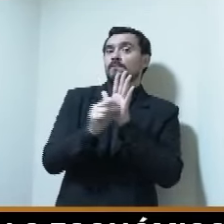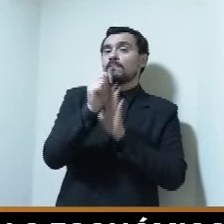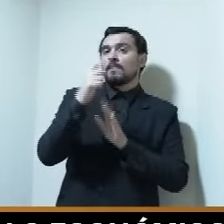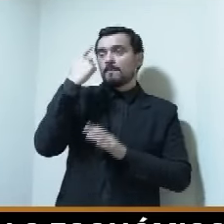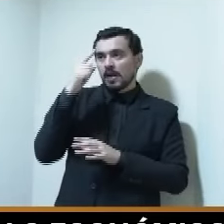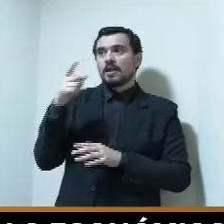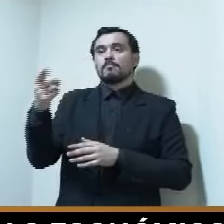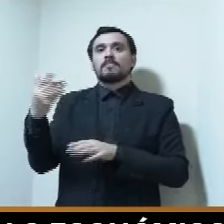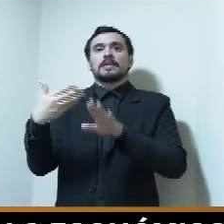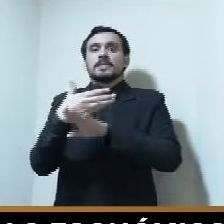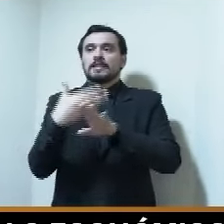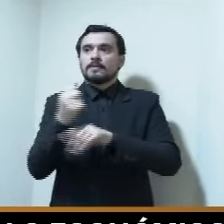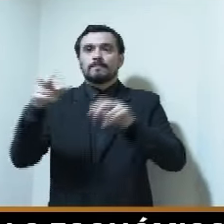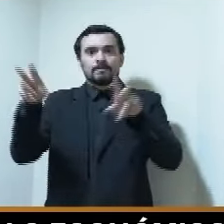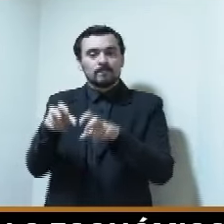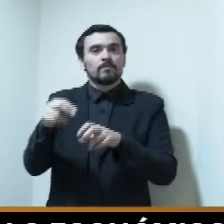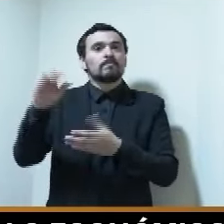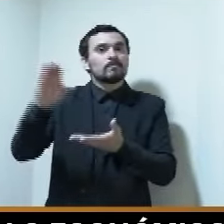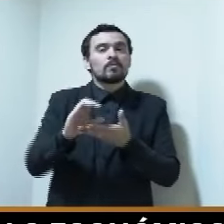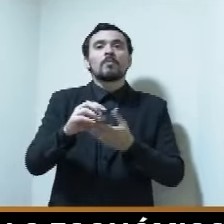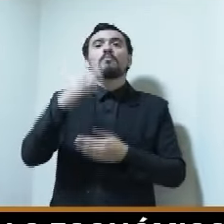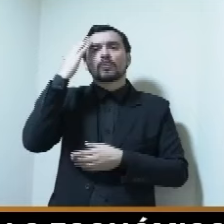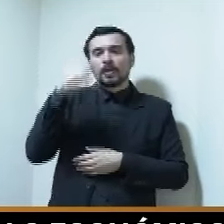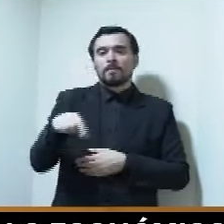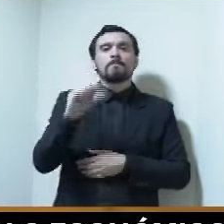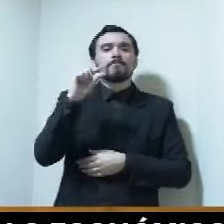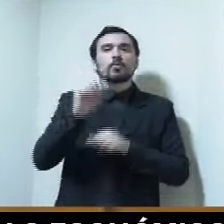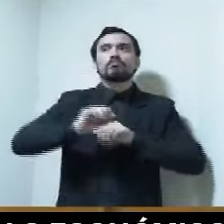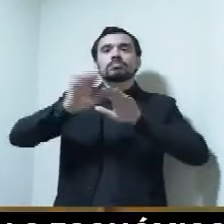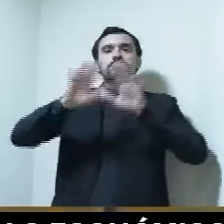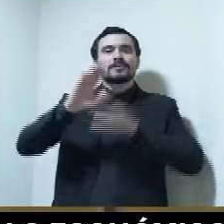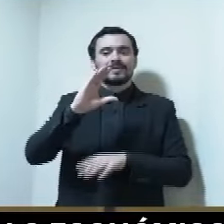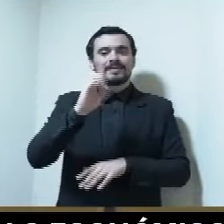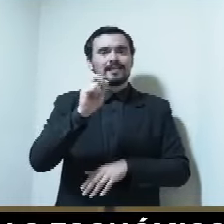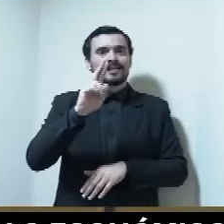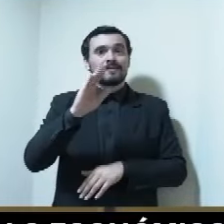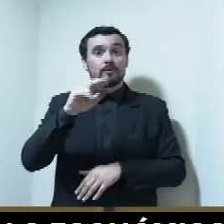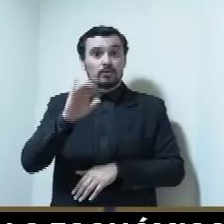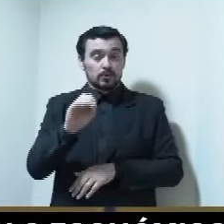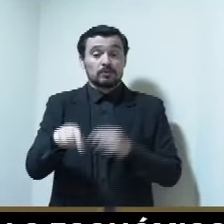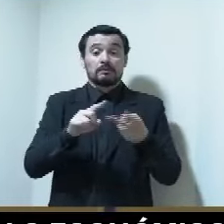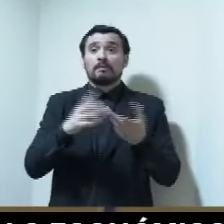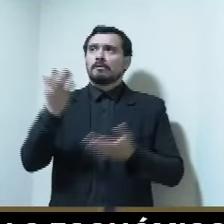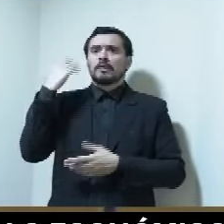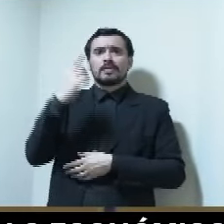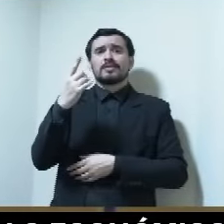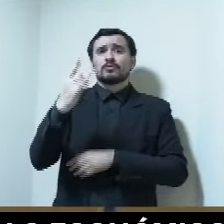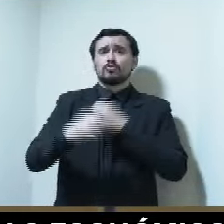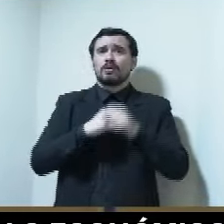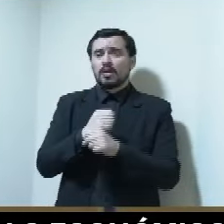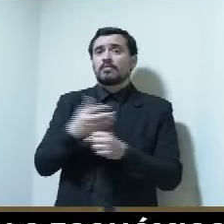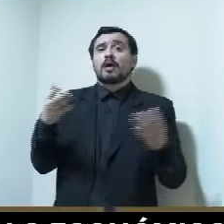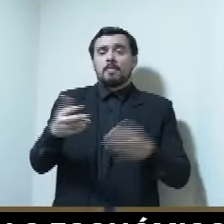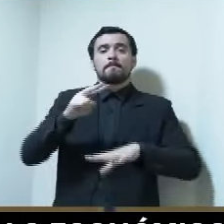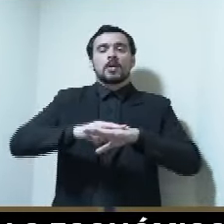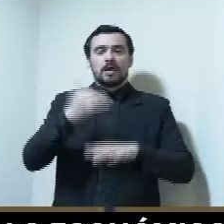captación de ingresos y fondos por la baja emisión de dióxido de carbono. Adicionalmente, y después de 18 años, Paraguay cuenta con